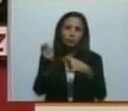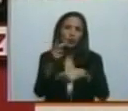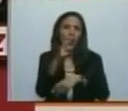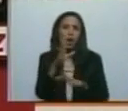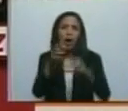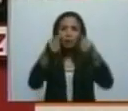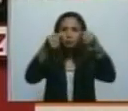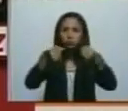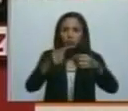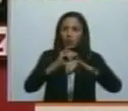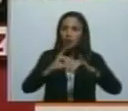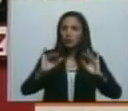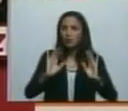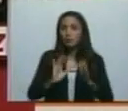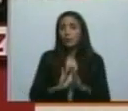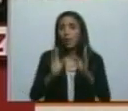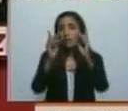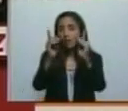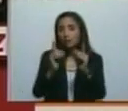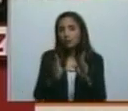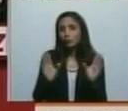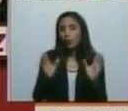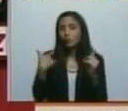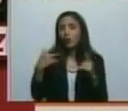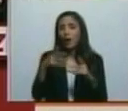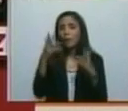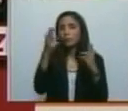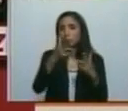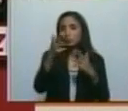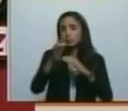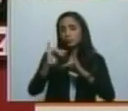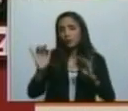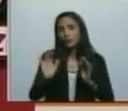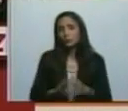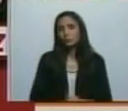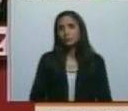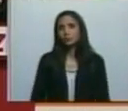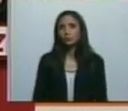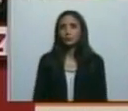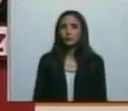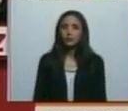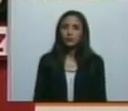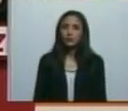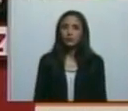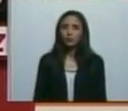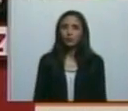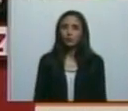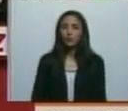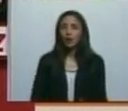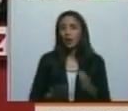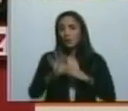Mucho de eso, de esa decisión, tuvo que ver con... Yo no sé si eso cabe en lo que uno llama bullying.